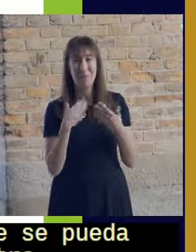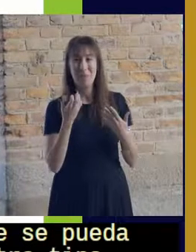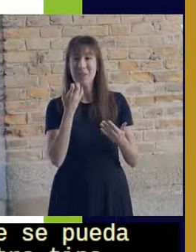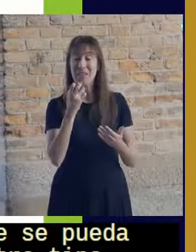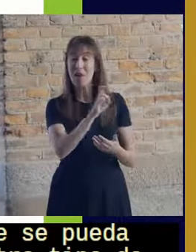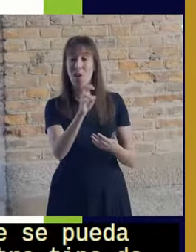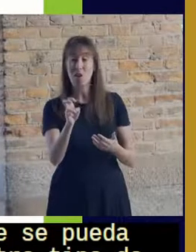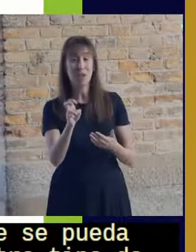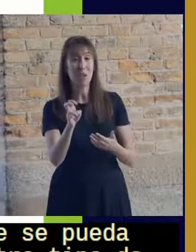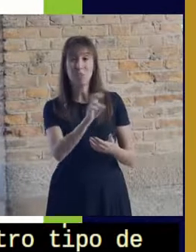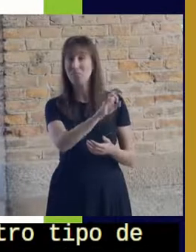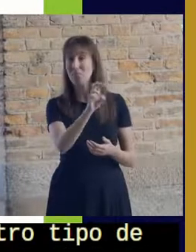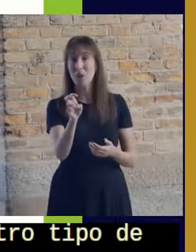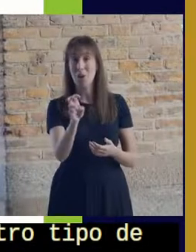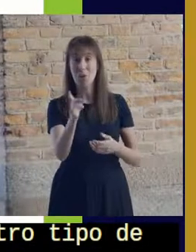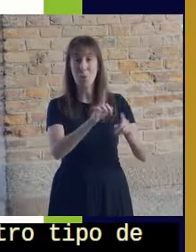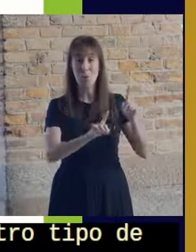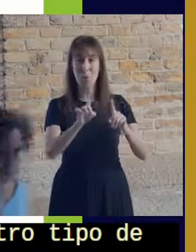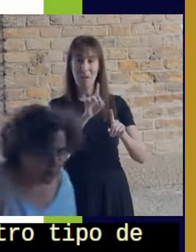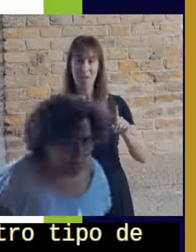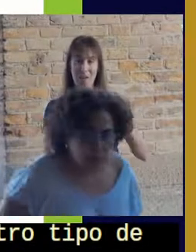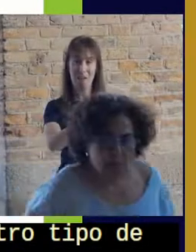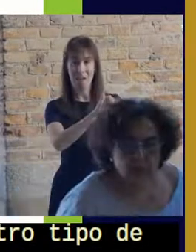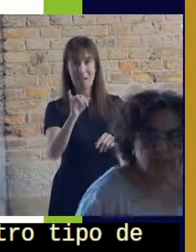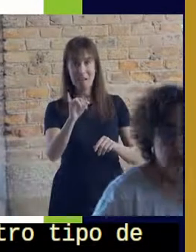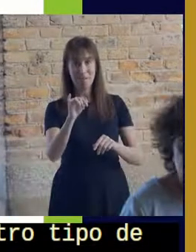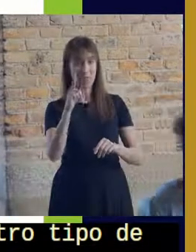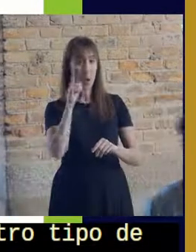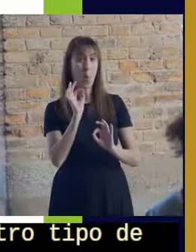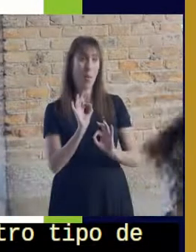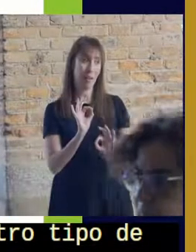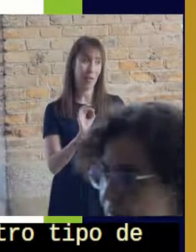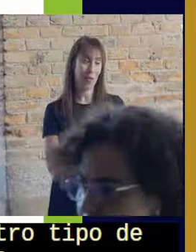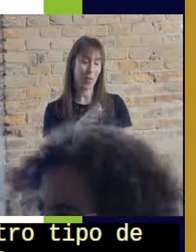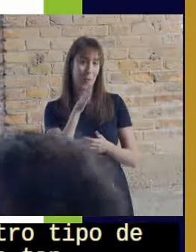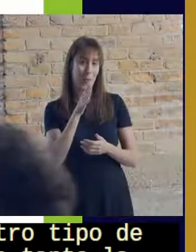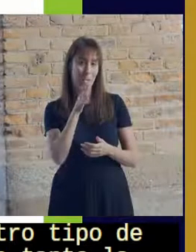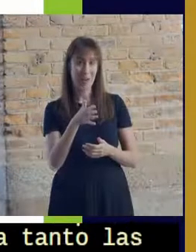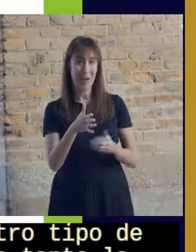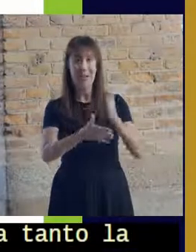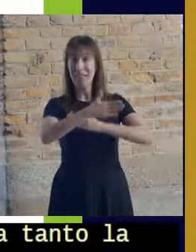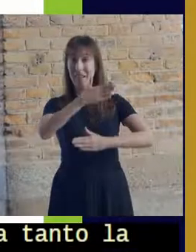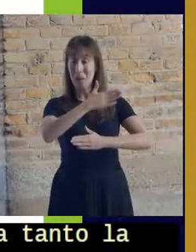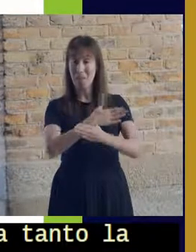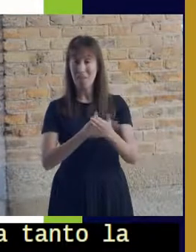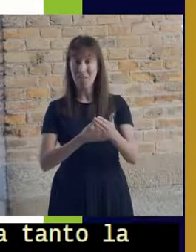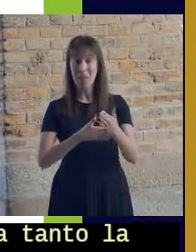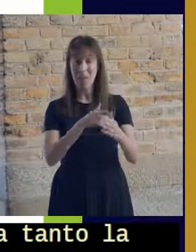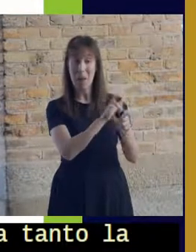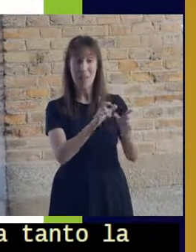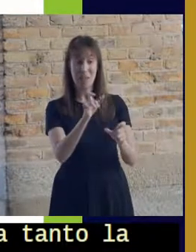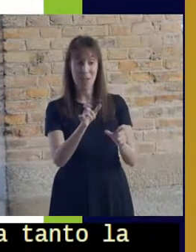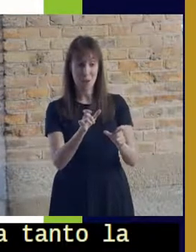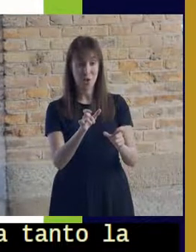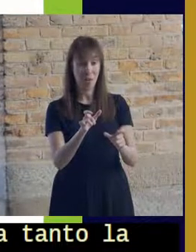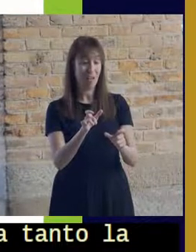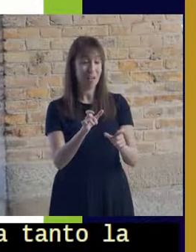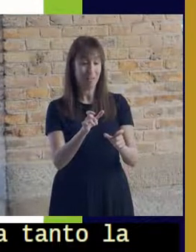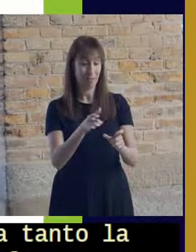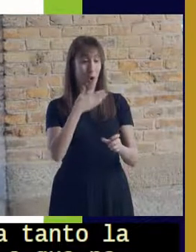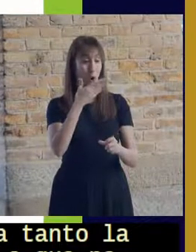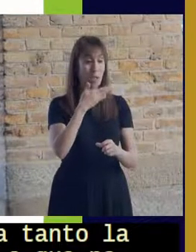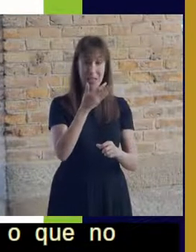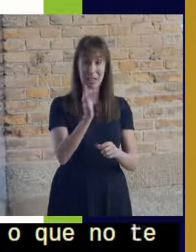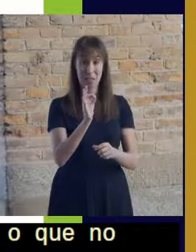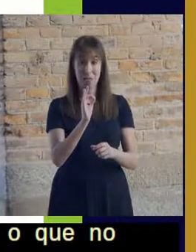tipo de otro tipo de problemática cuidado porque además la tanto la discapacidad que las personas que han sido normo presentes o que no